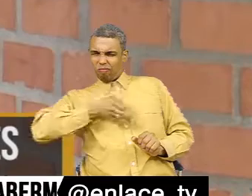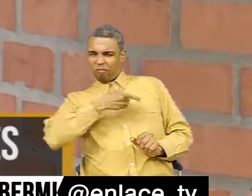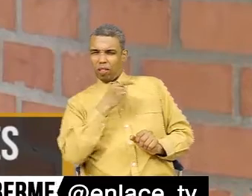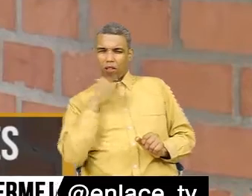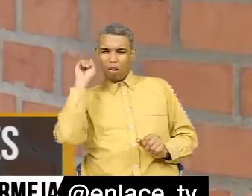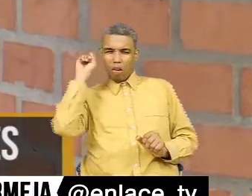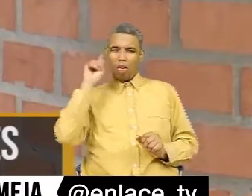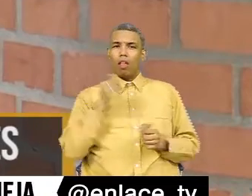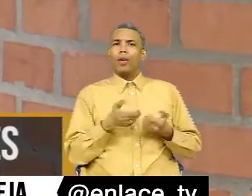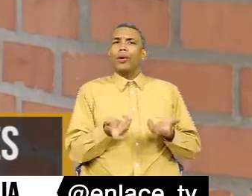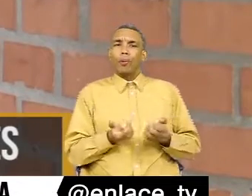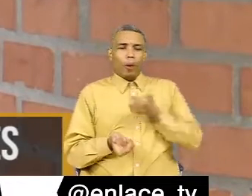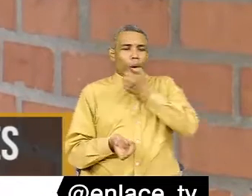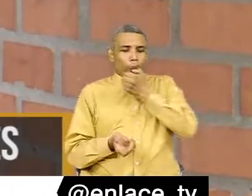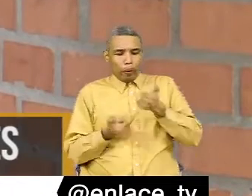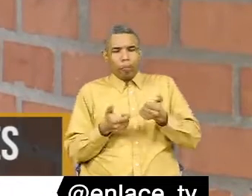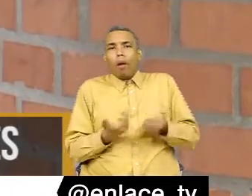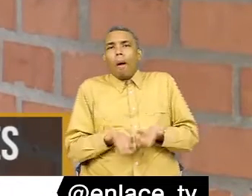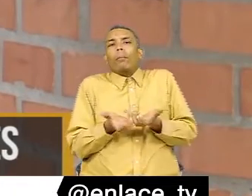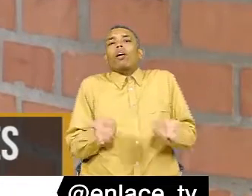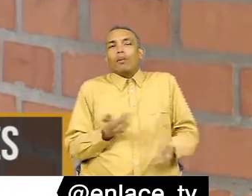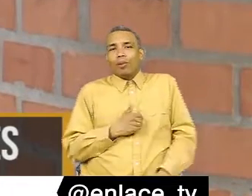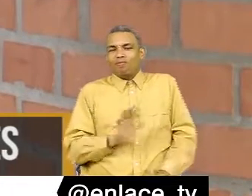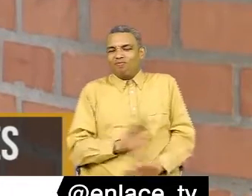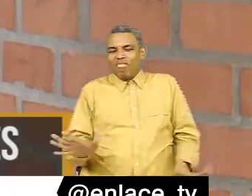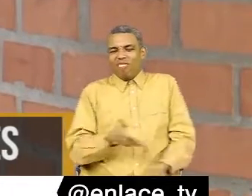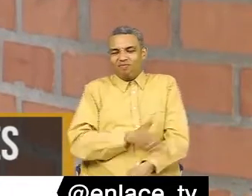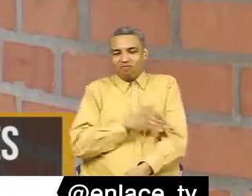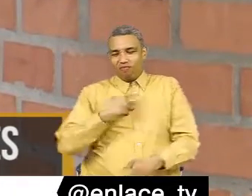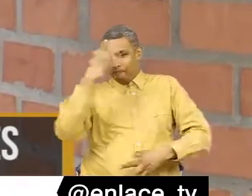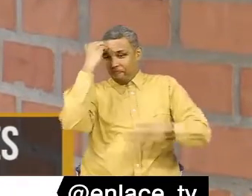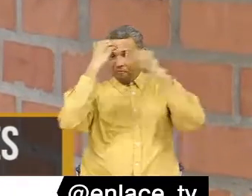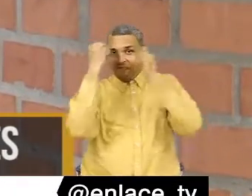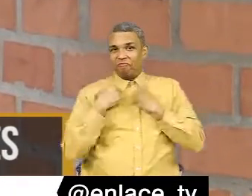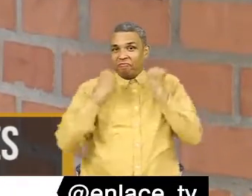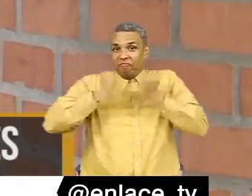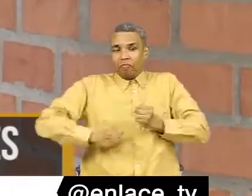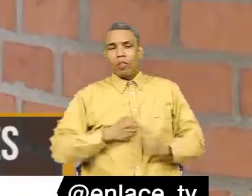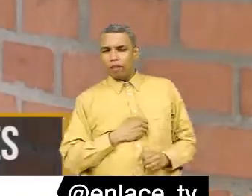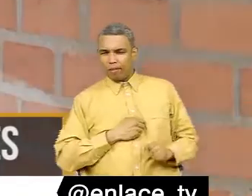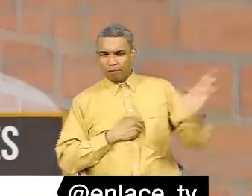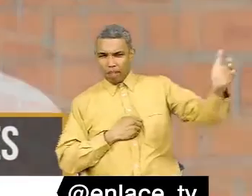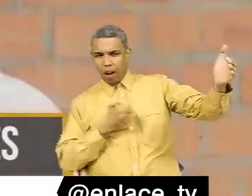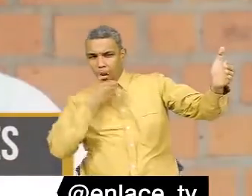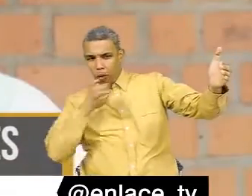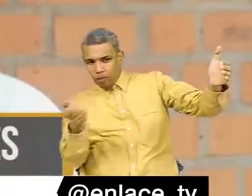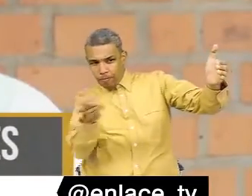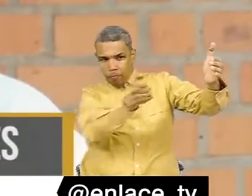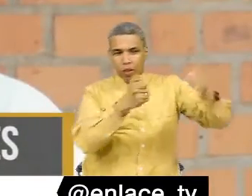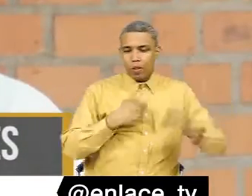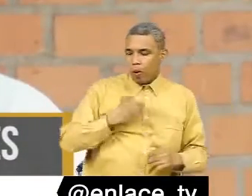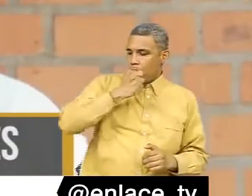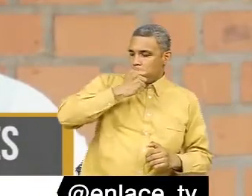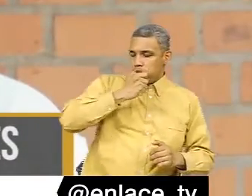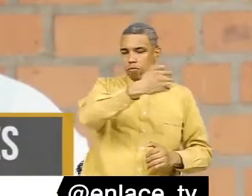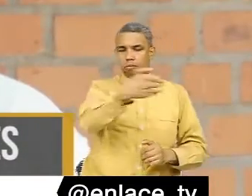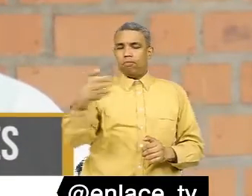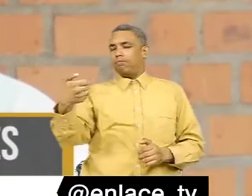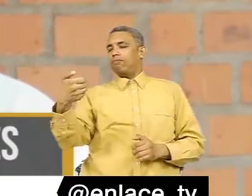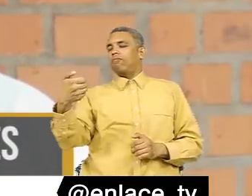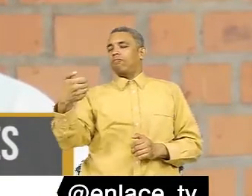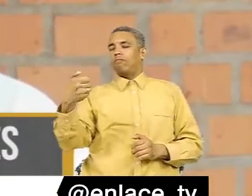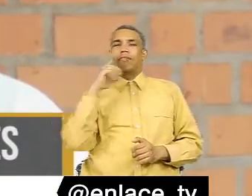de hacer cualquier operativo que requiera la aplicación de la nueva reglamentación. Eso hace parte de